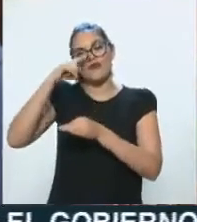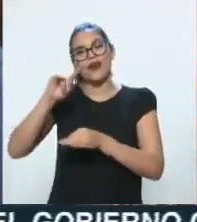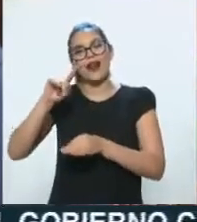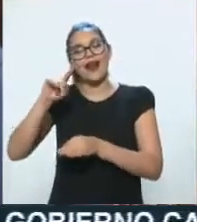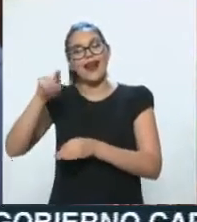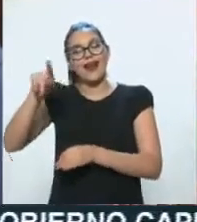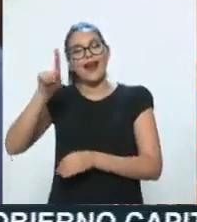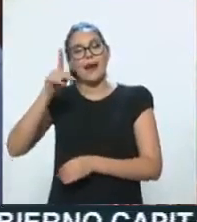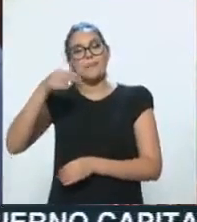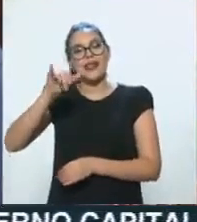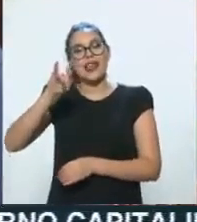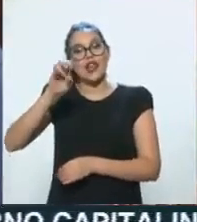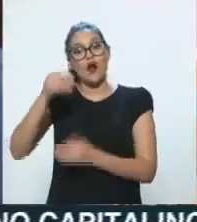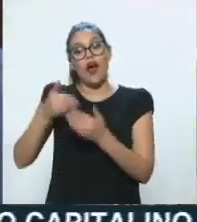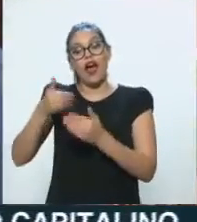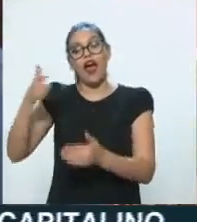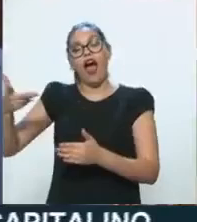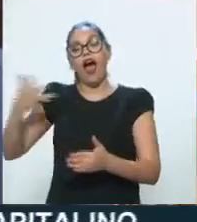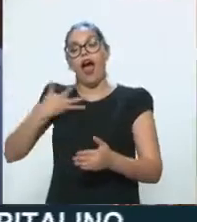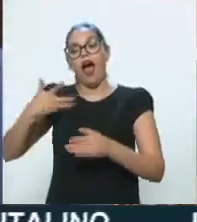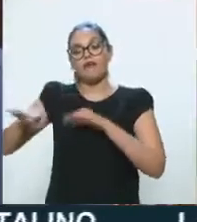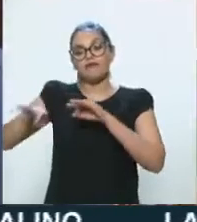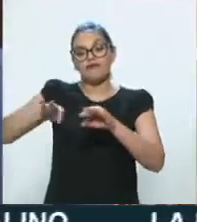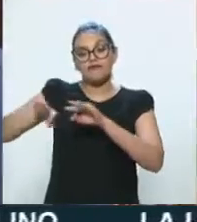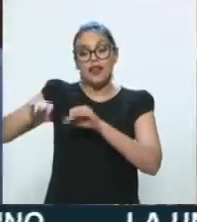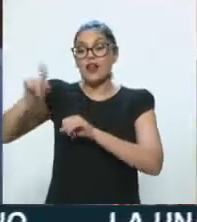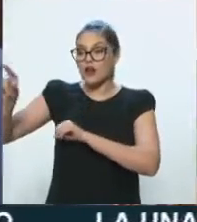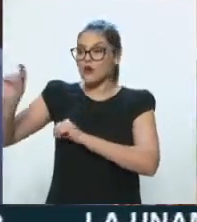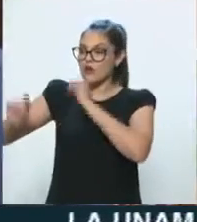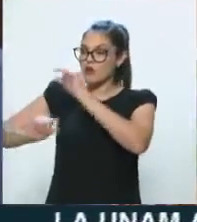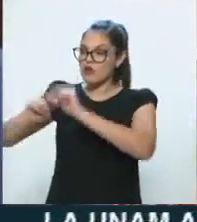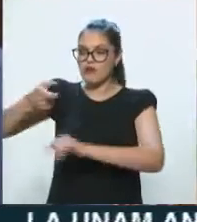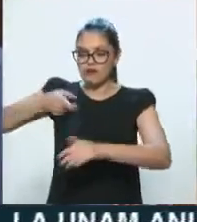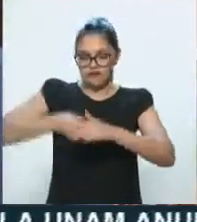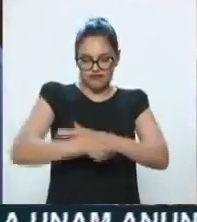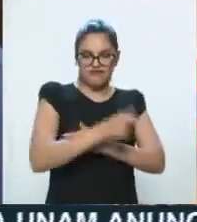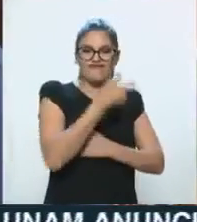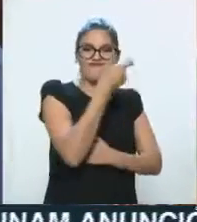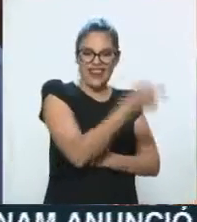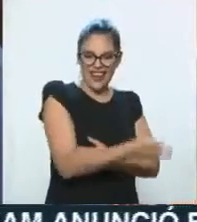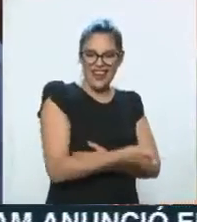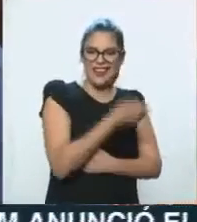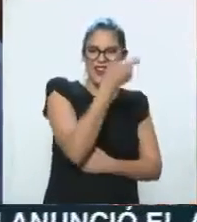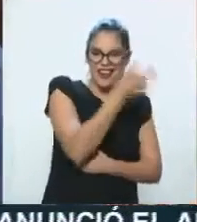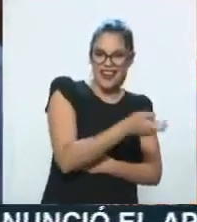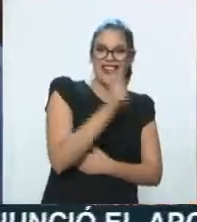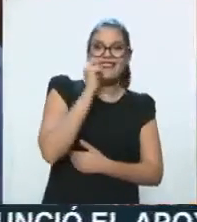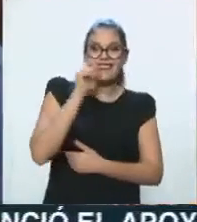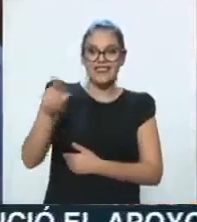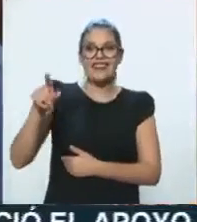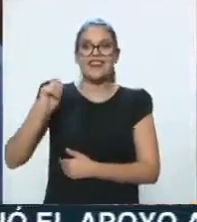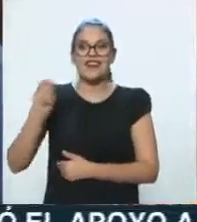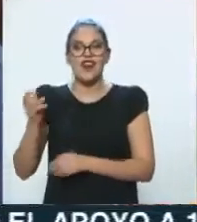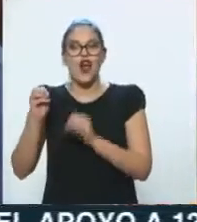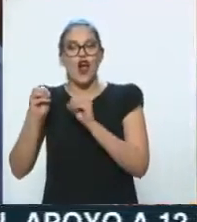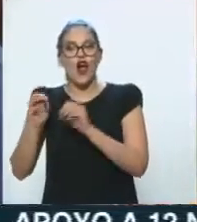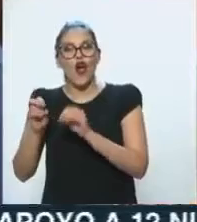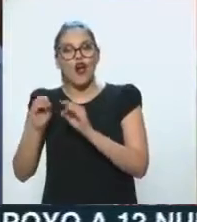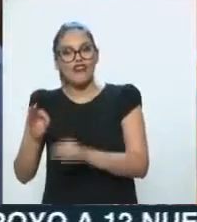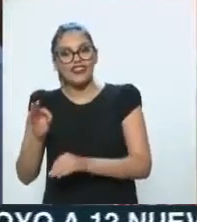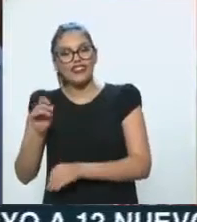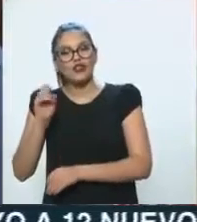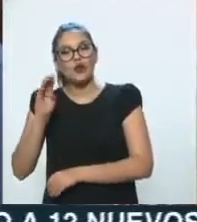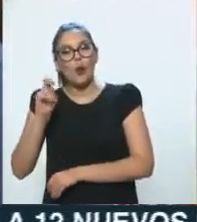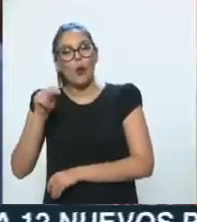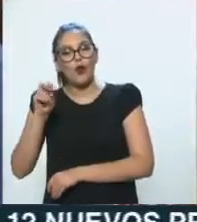desde ahí empezó a recibir sobornos de parte de como bien decía esto de la oficina de sobornos de o de ver